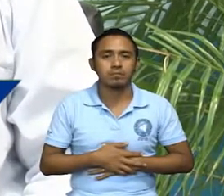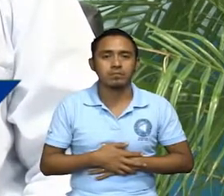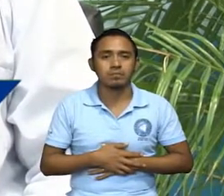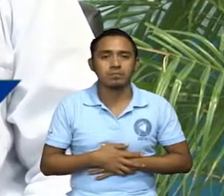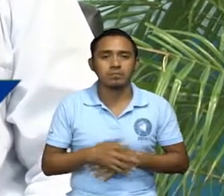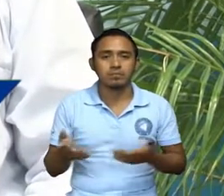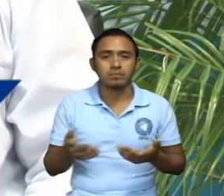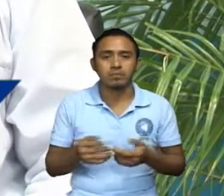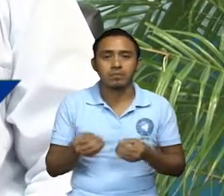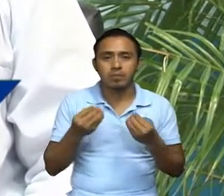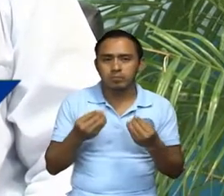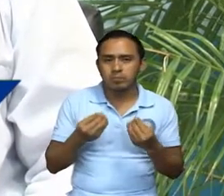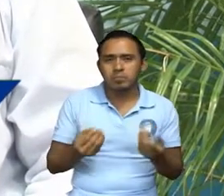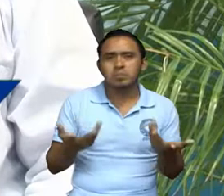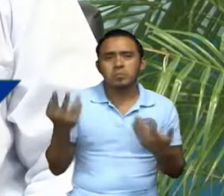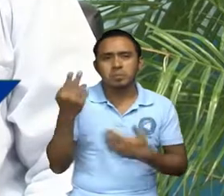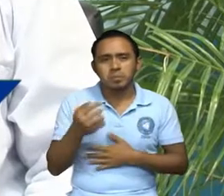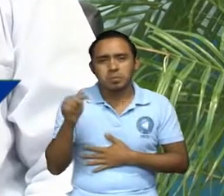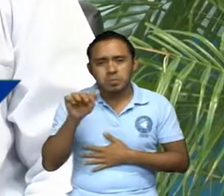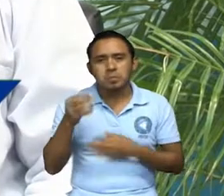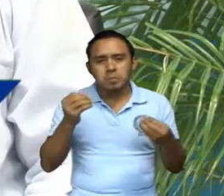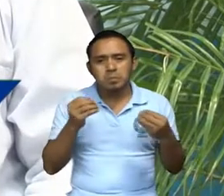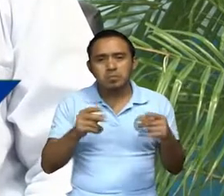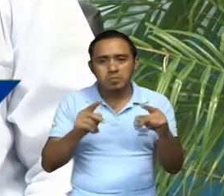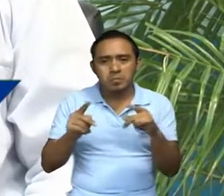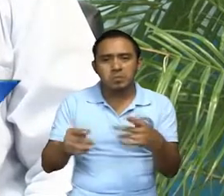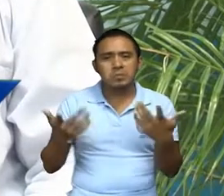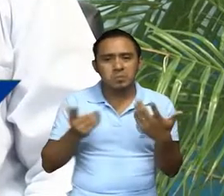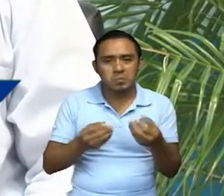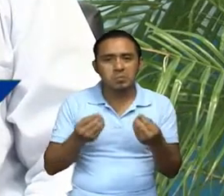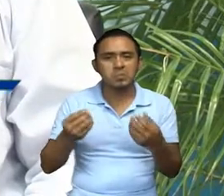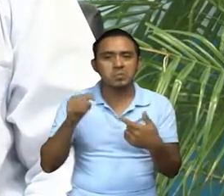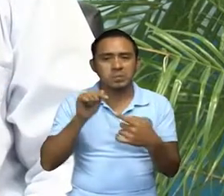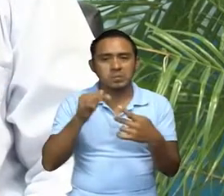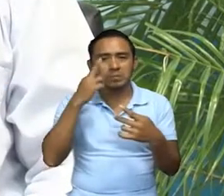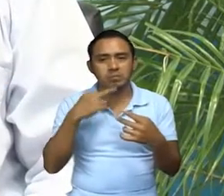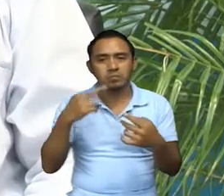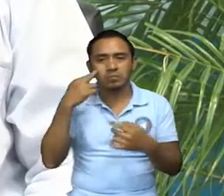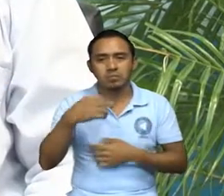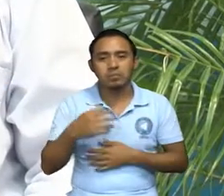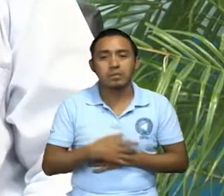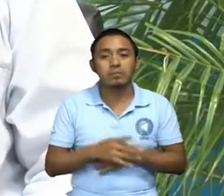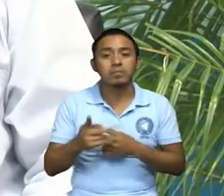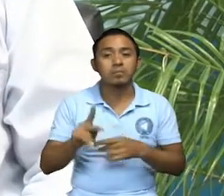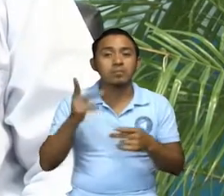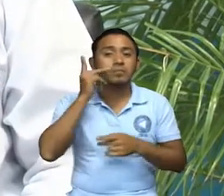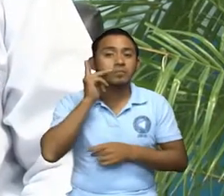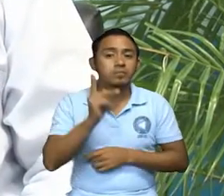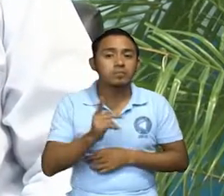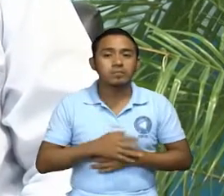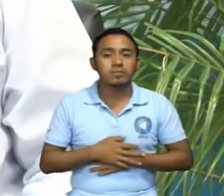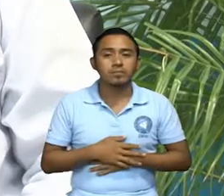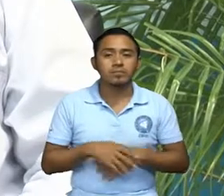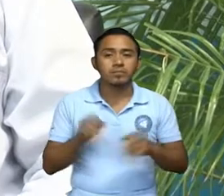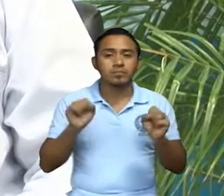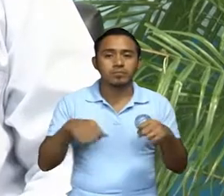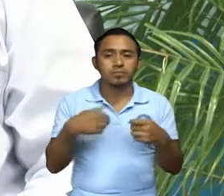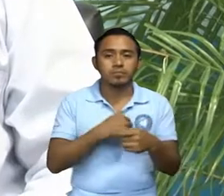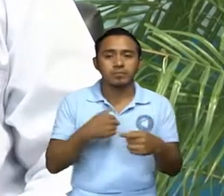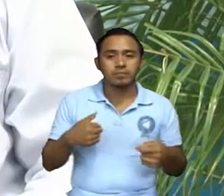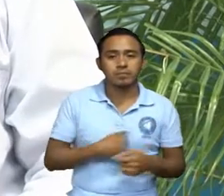son meramente frecuentes, pero esto pues depende de la localización del sangrado, porque pueden dividirse de dos